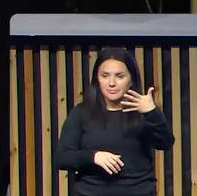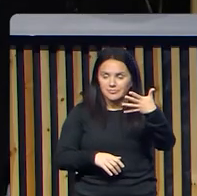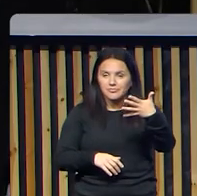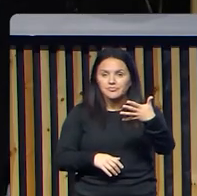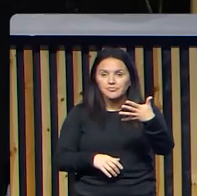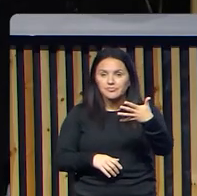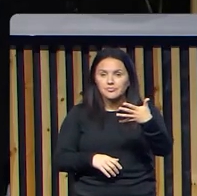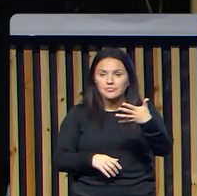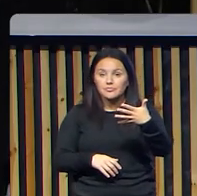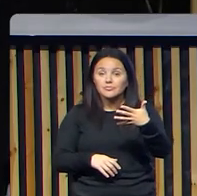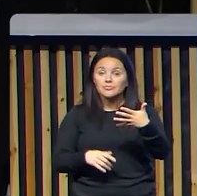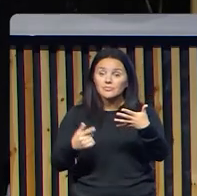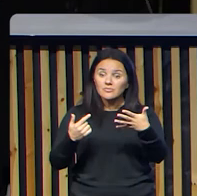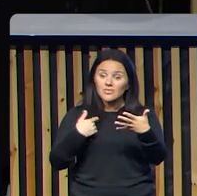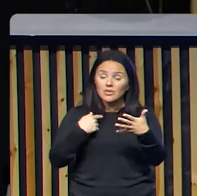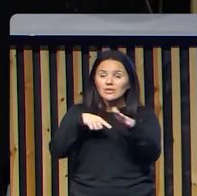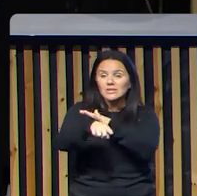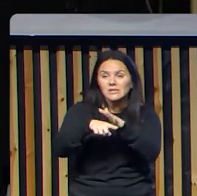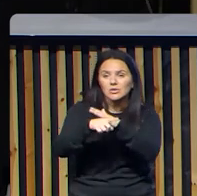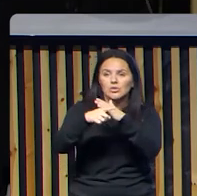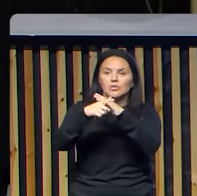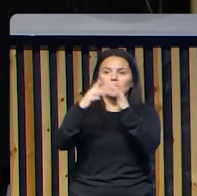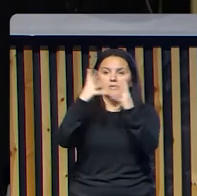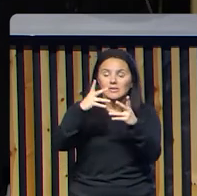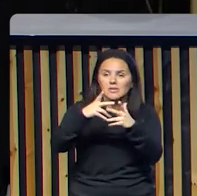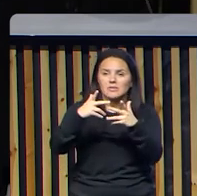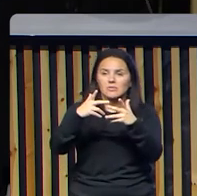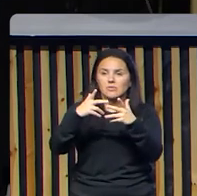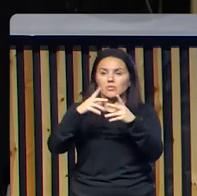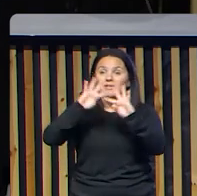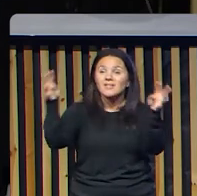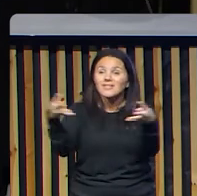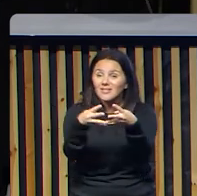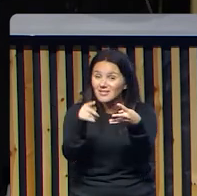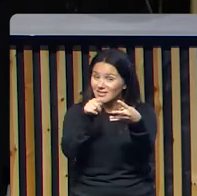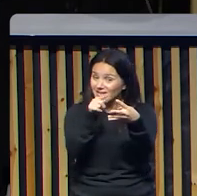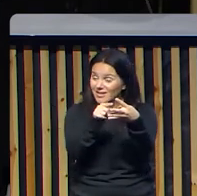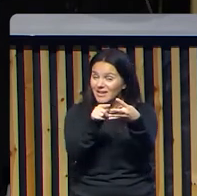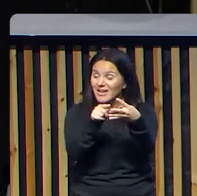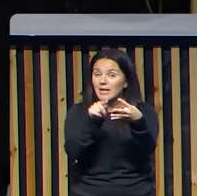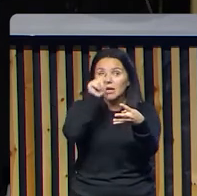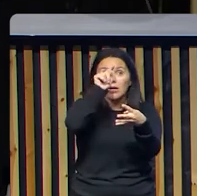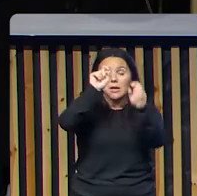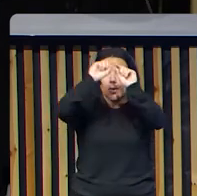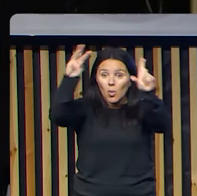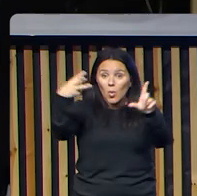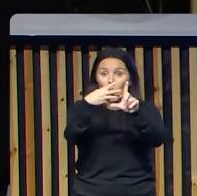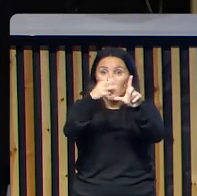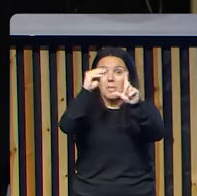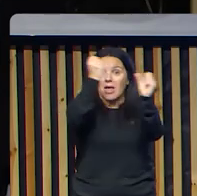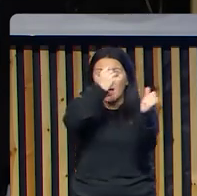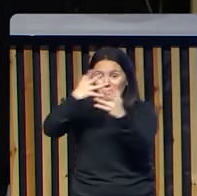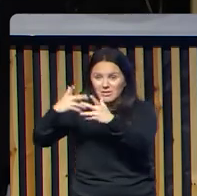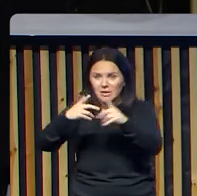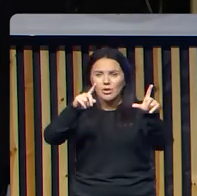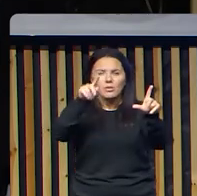pedimos que los trámites administrativos electrónicos sean fácilmente localizables en las páginas web de